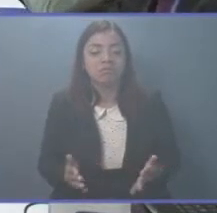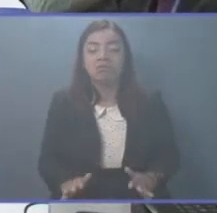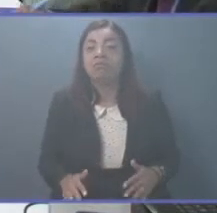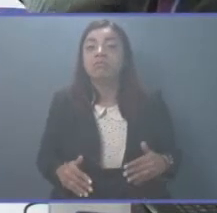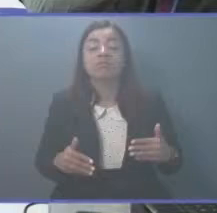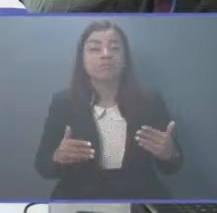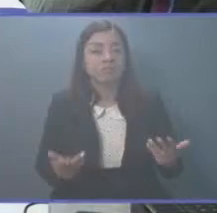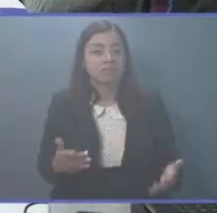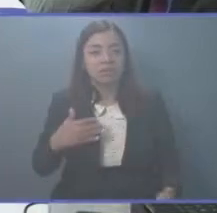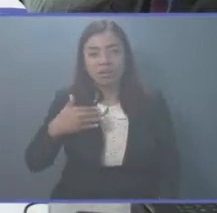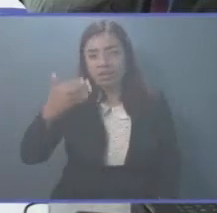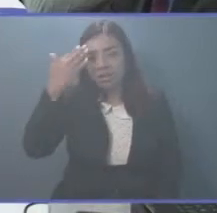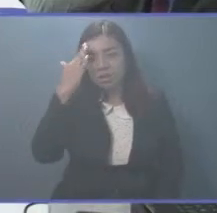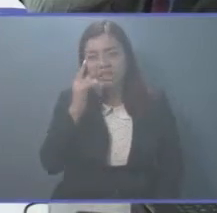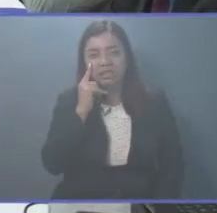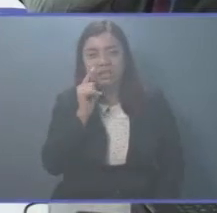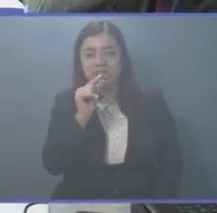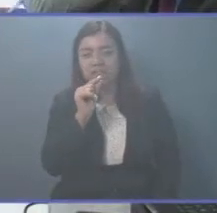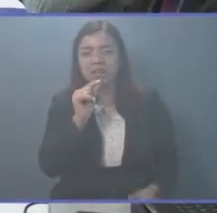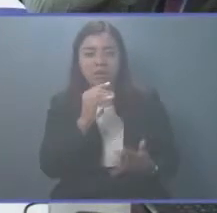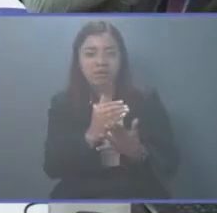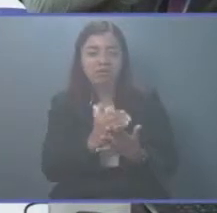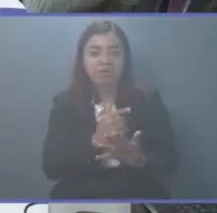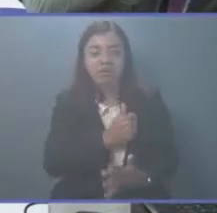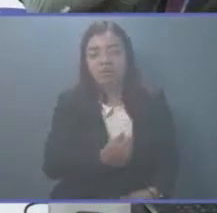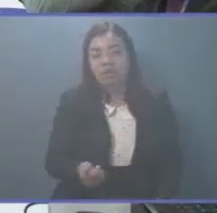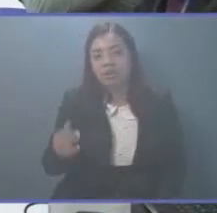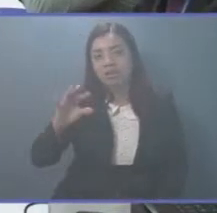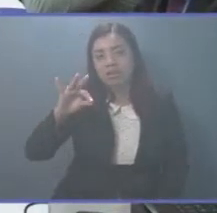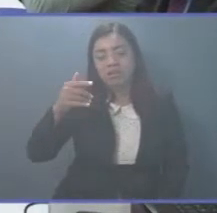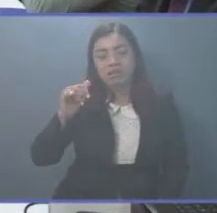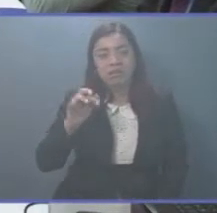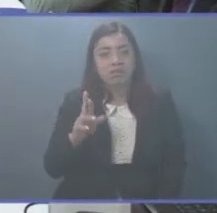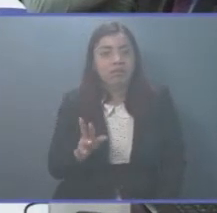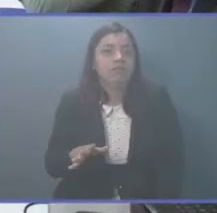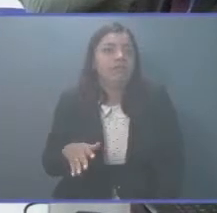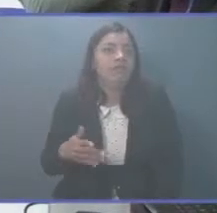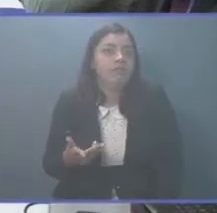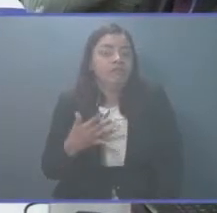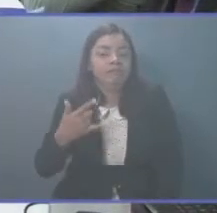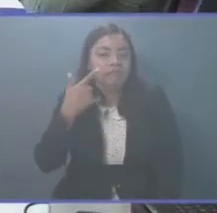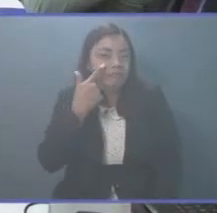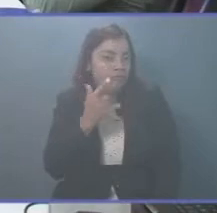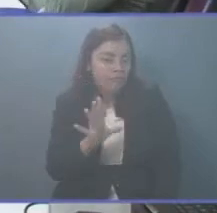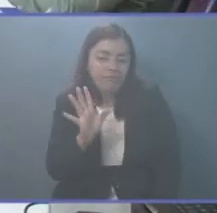Pero yo no sé si amarra un poco a la Fiscalía el decir eso, porque, por ejemplo,